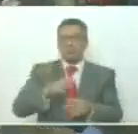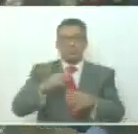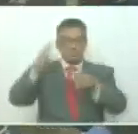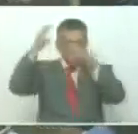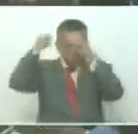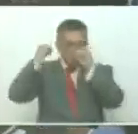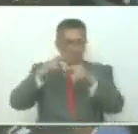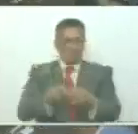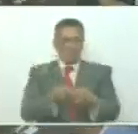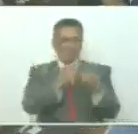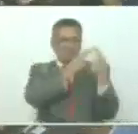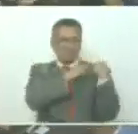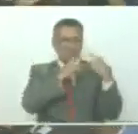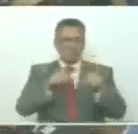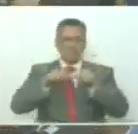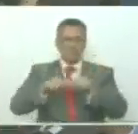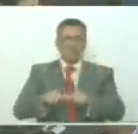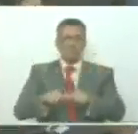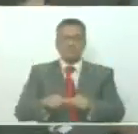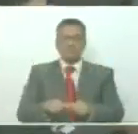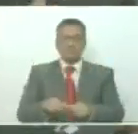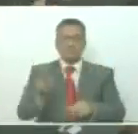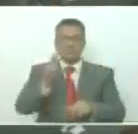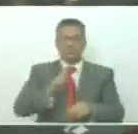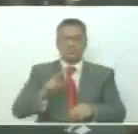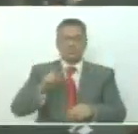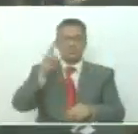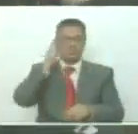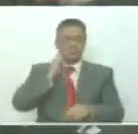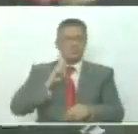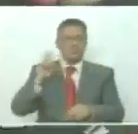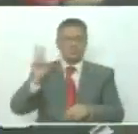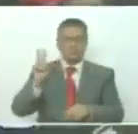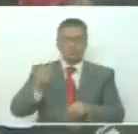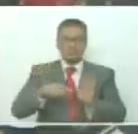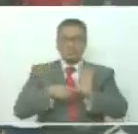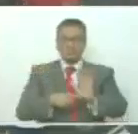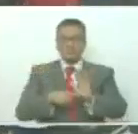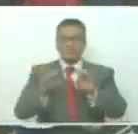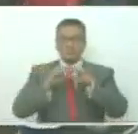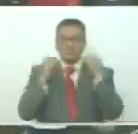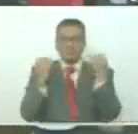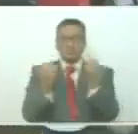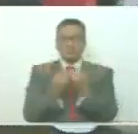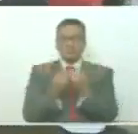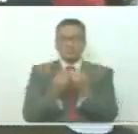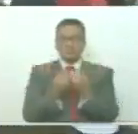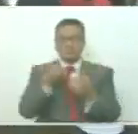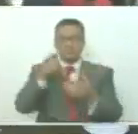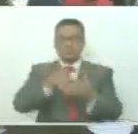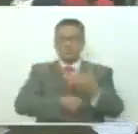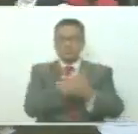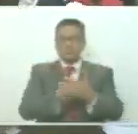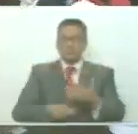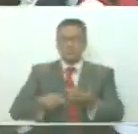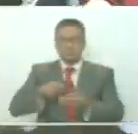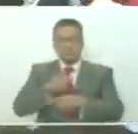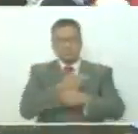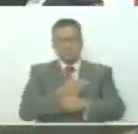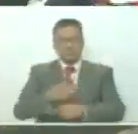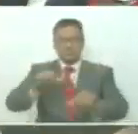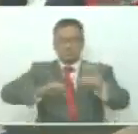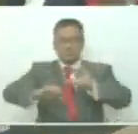embajador representante permanente de la República Bolivariana ante la Organización para la Prohibición de Armas